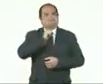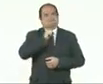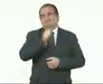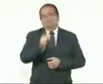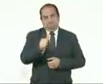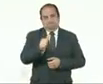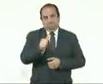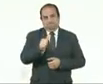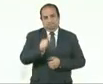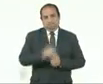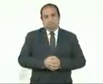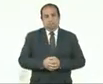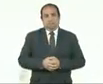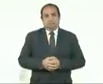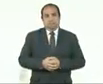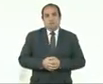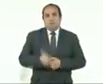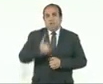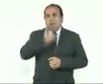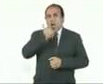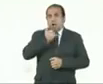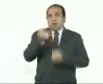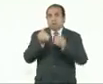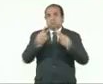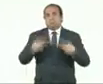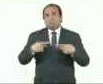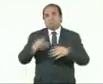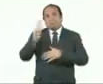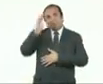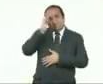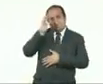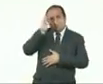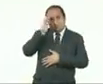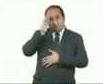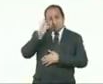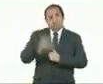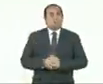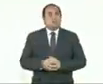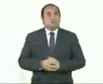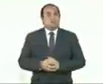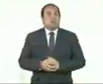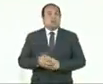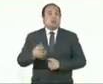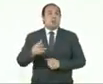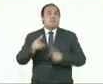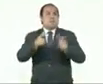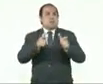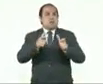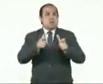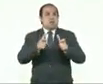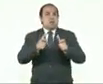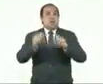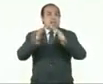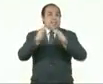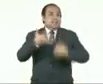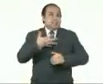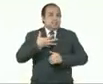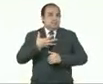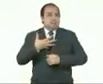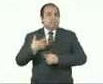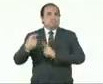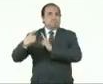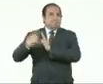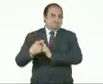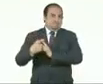nada. Equivocadamente algunos piensan que si tienen un arma en su casa están